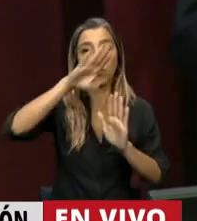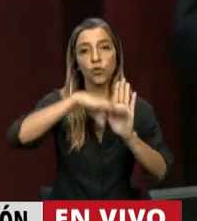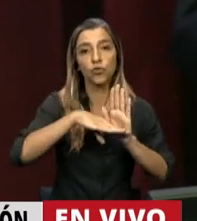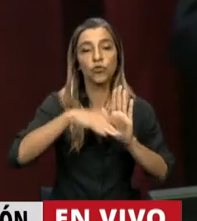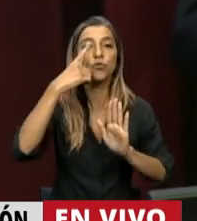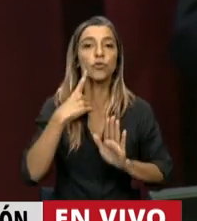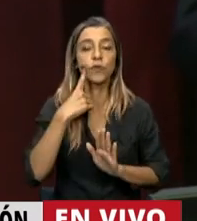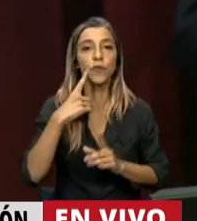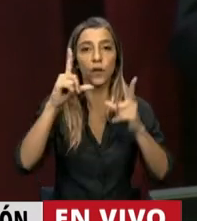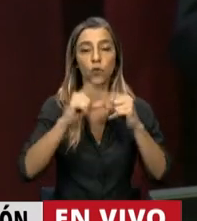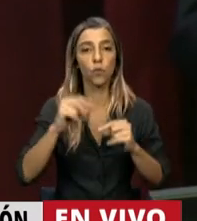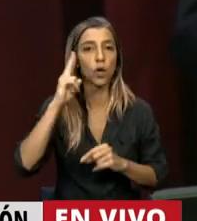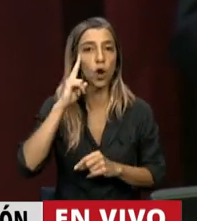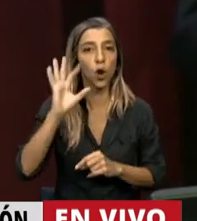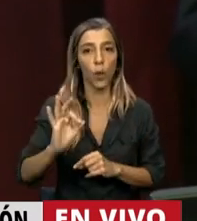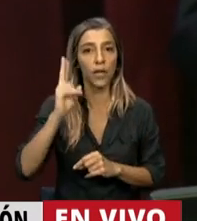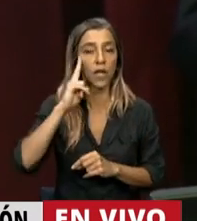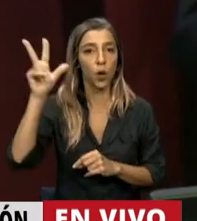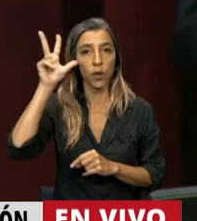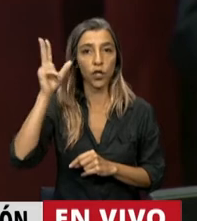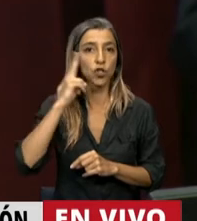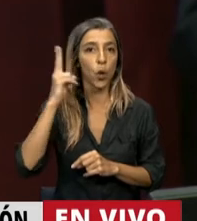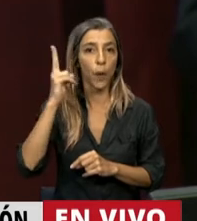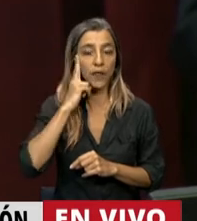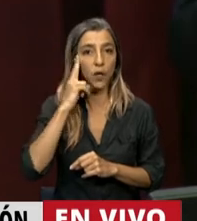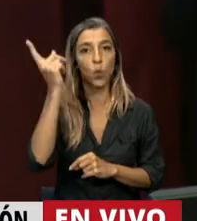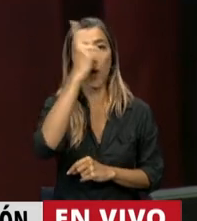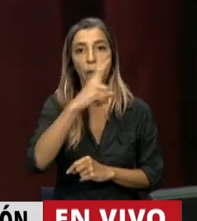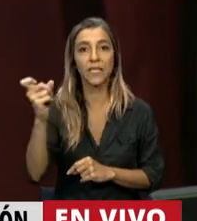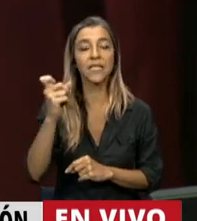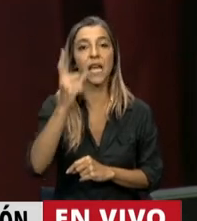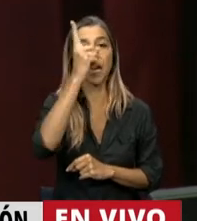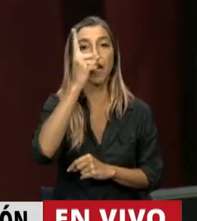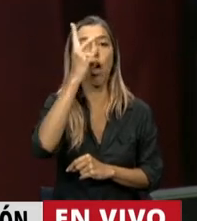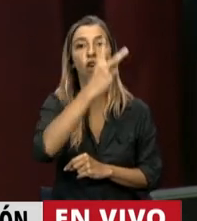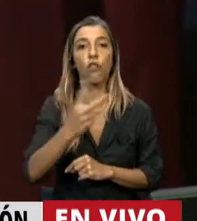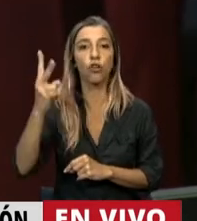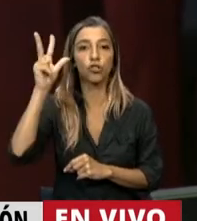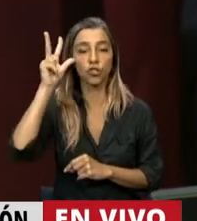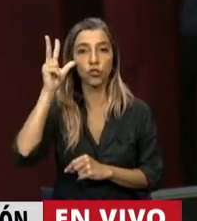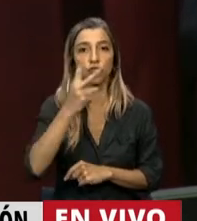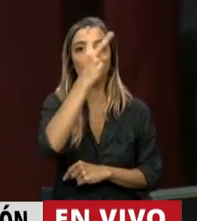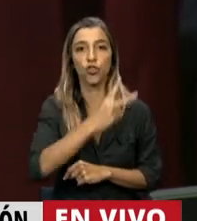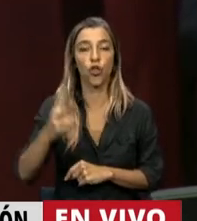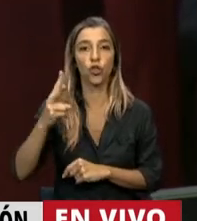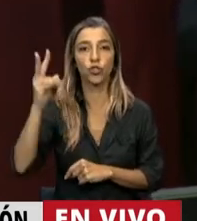número 90, 98, 99, 100,